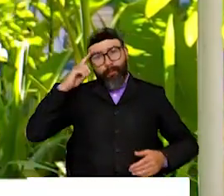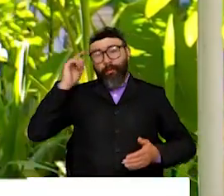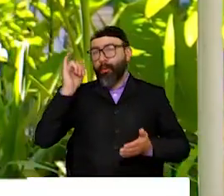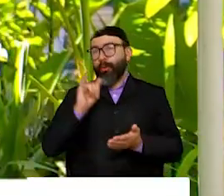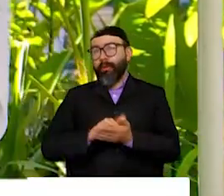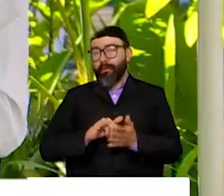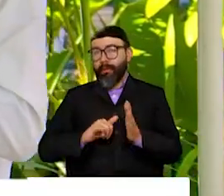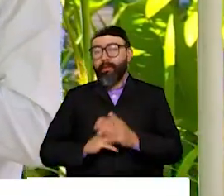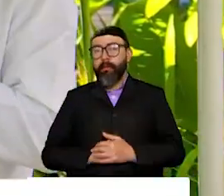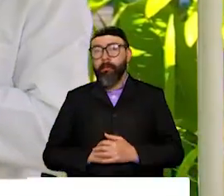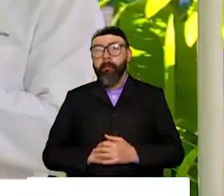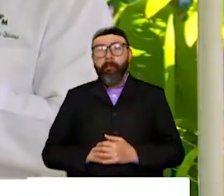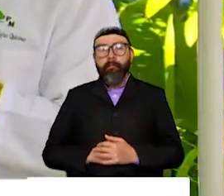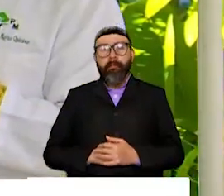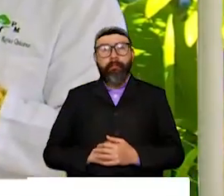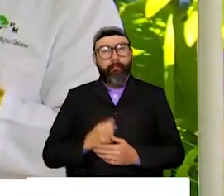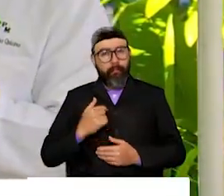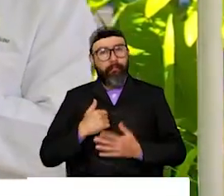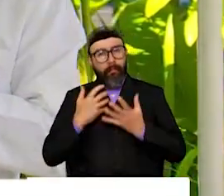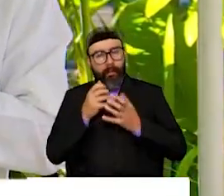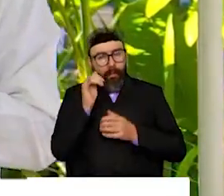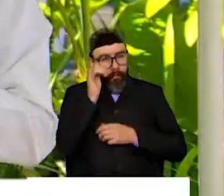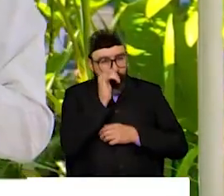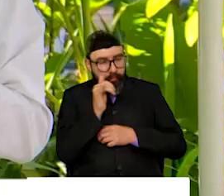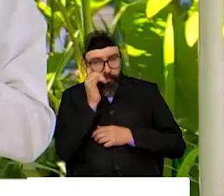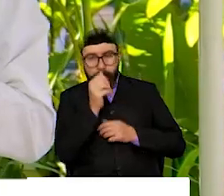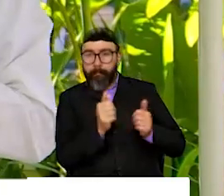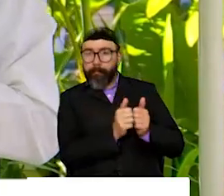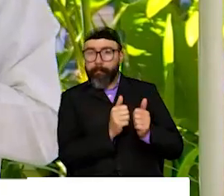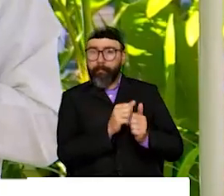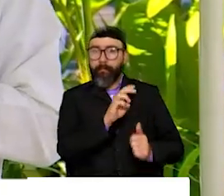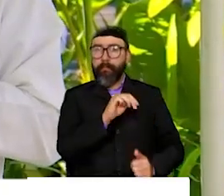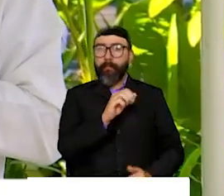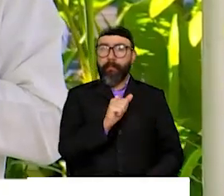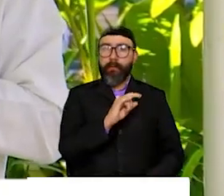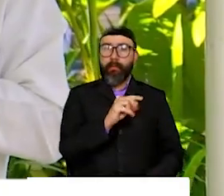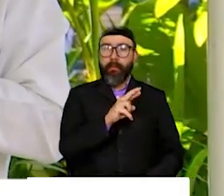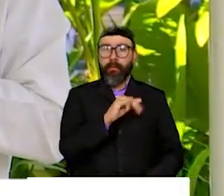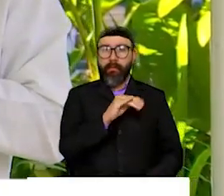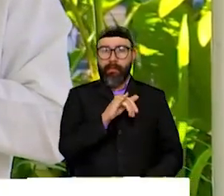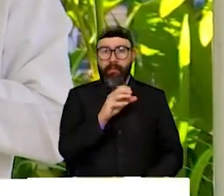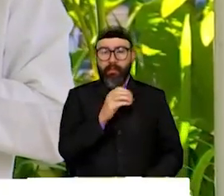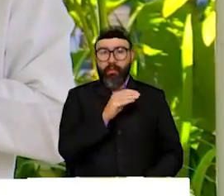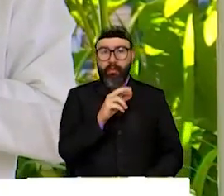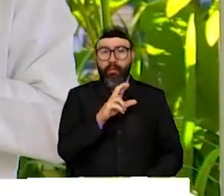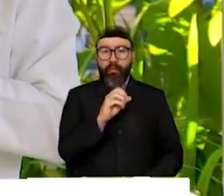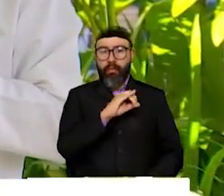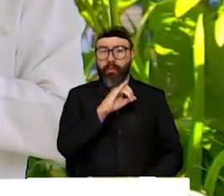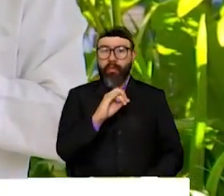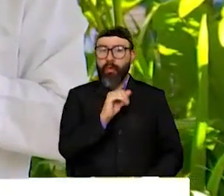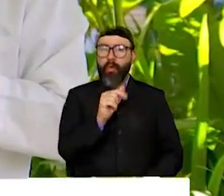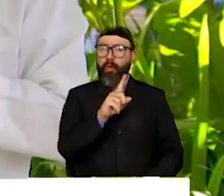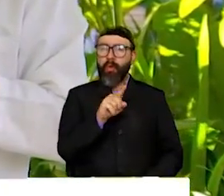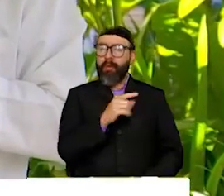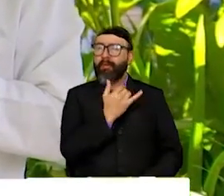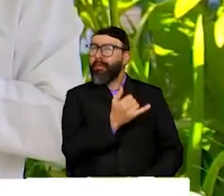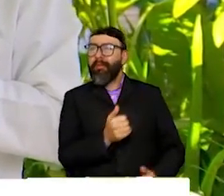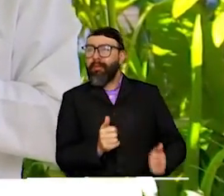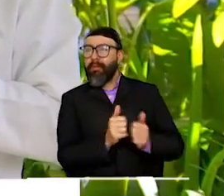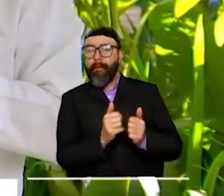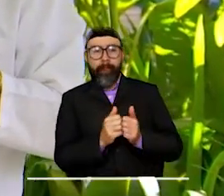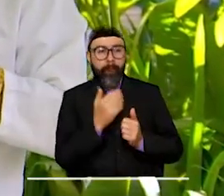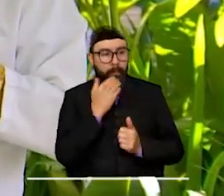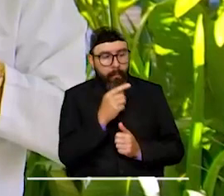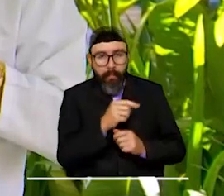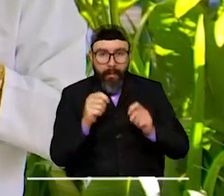¿Por qué yo quería grabar esta nota con el doctor Mauricio Rojas Barreto? Porque Los exámenes de laboratorio deben de